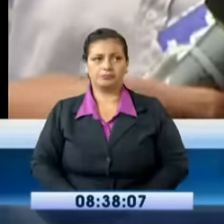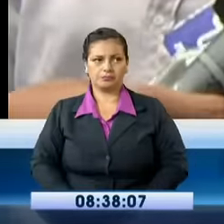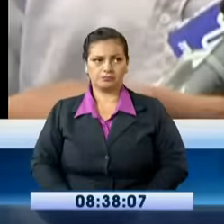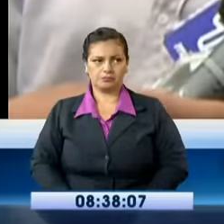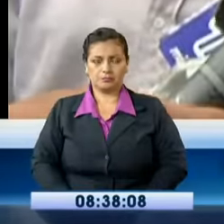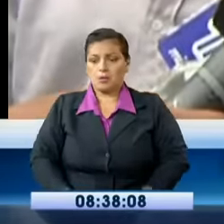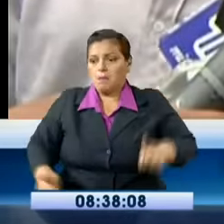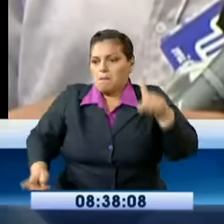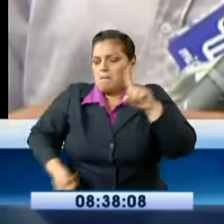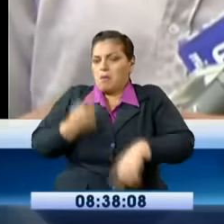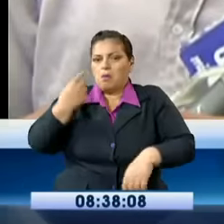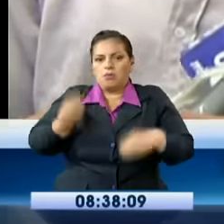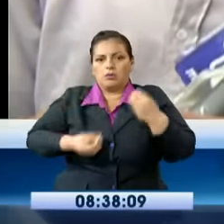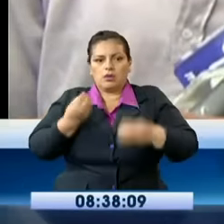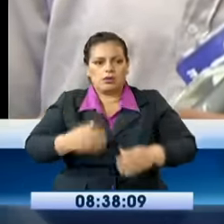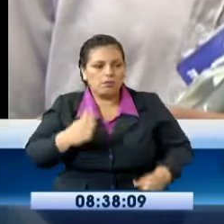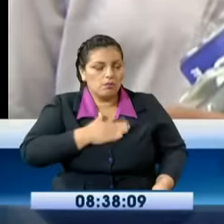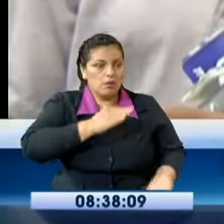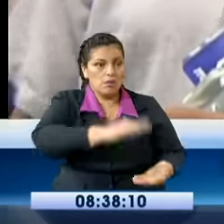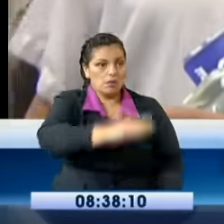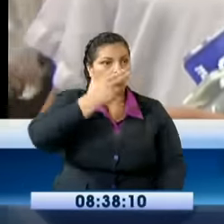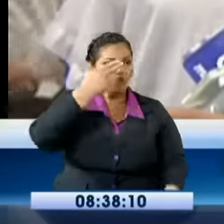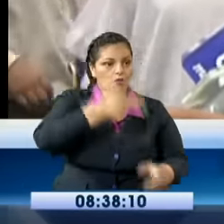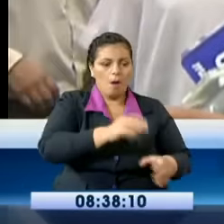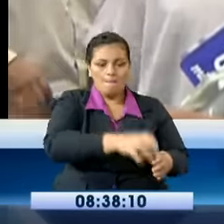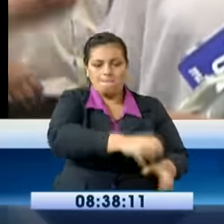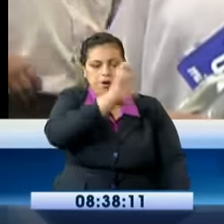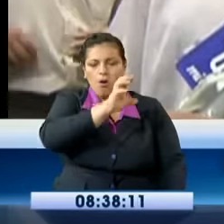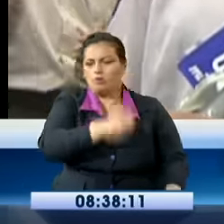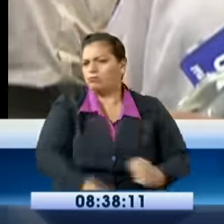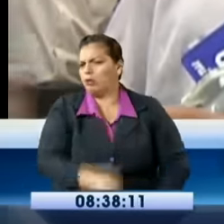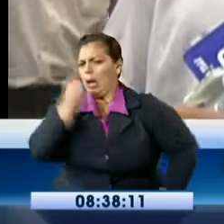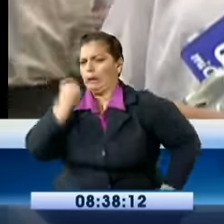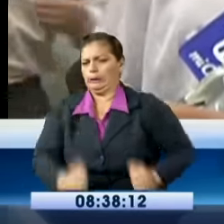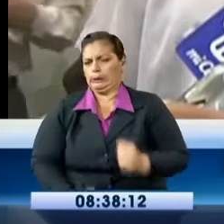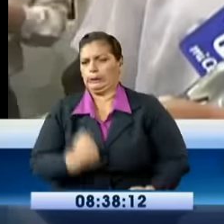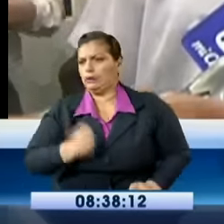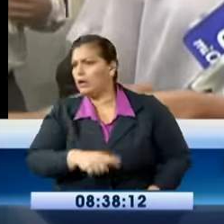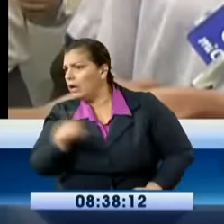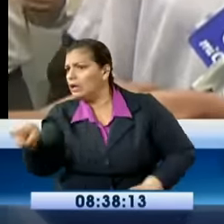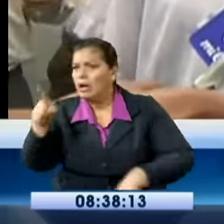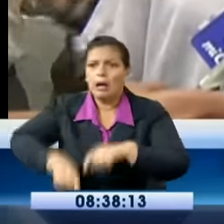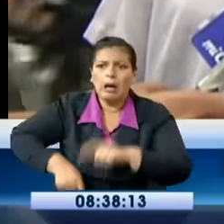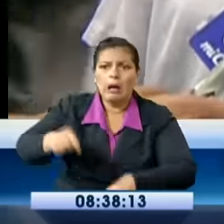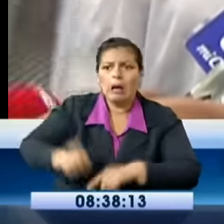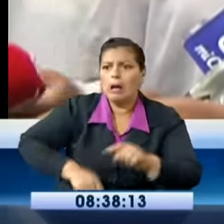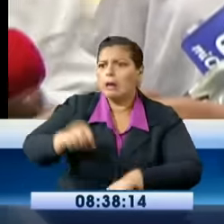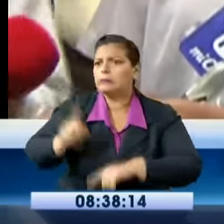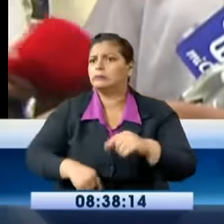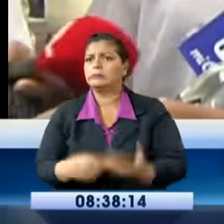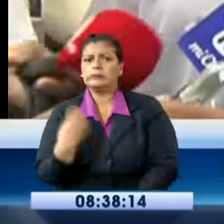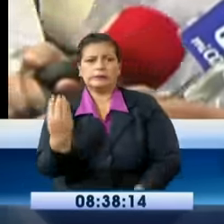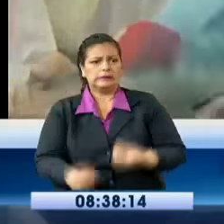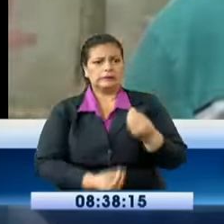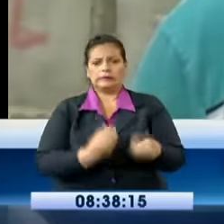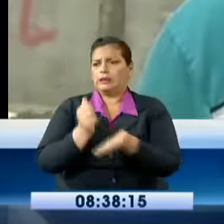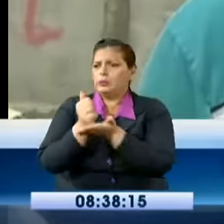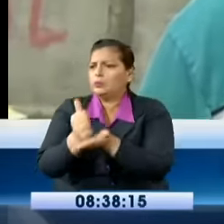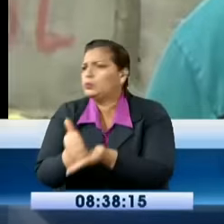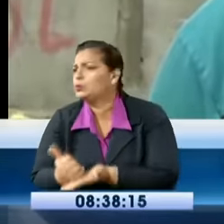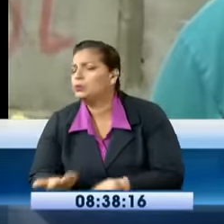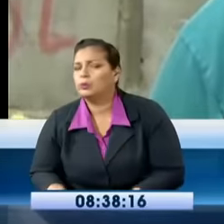fue desconectar los tanques de gas y bajar corriendo, porque de todas maneras, de lado de acá tengo a mis amigos, entonces bajar a ver qué se podía hacer. Nos